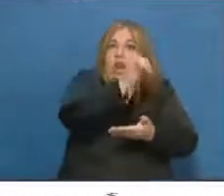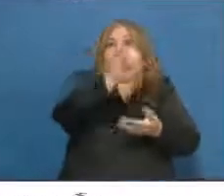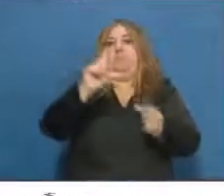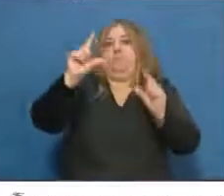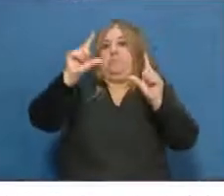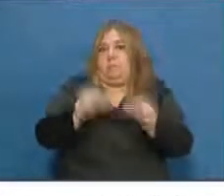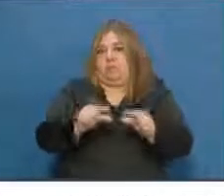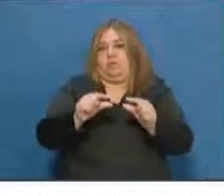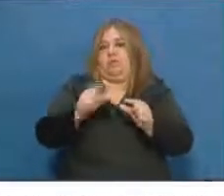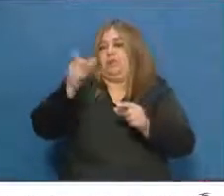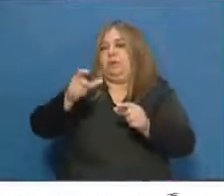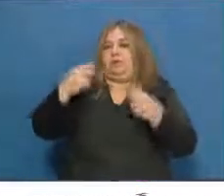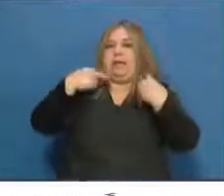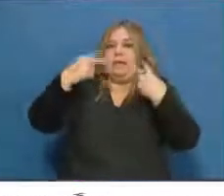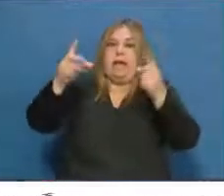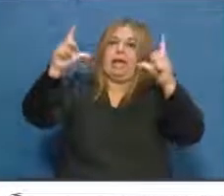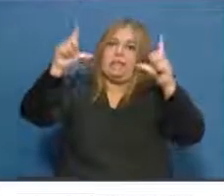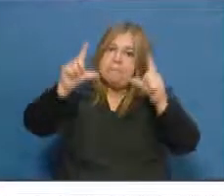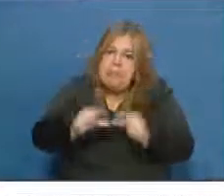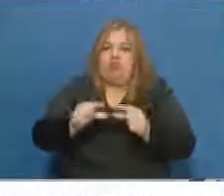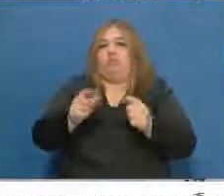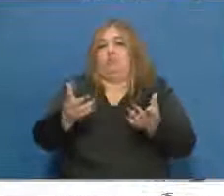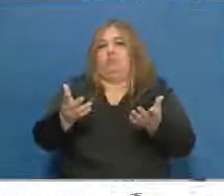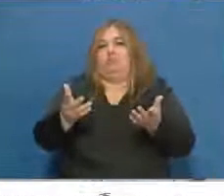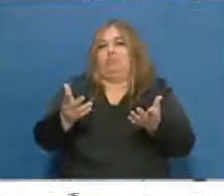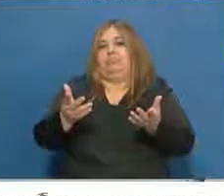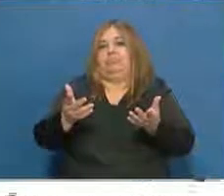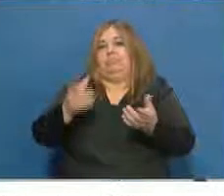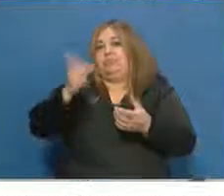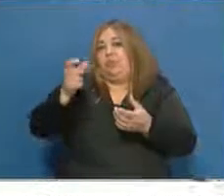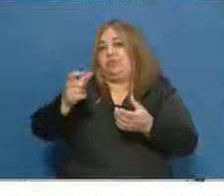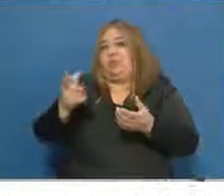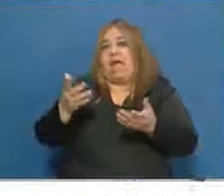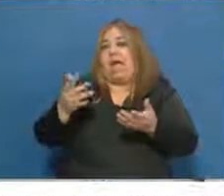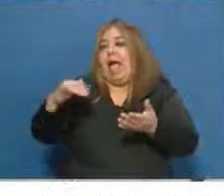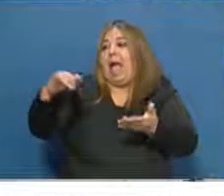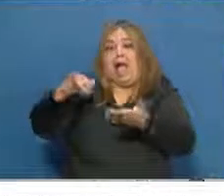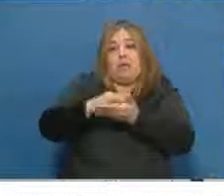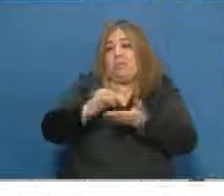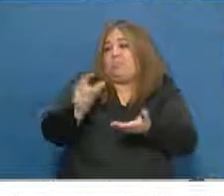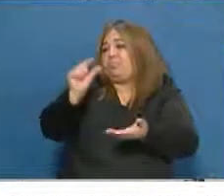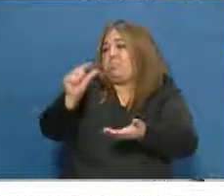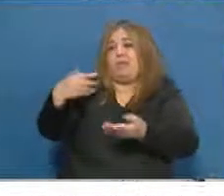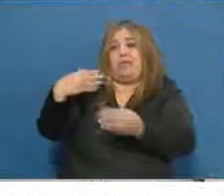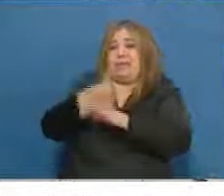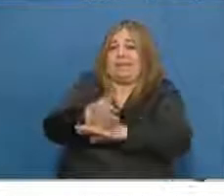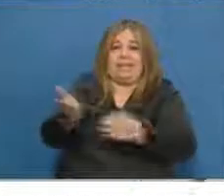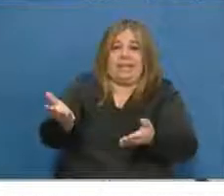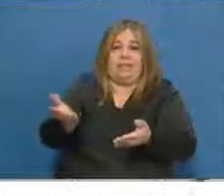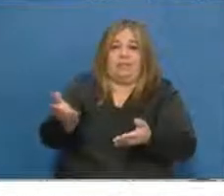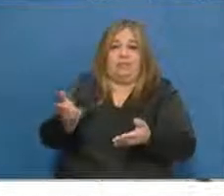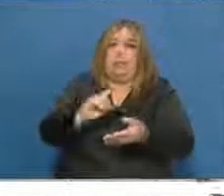la cantidad de pasajeros a bordo de cada avión, se restringe sola la cantidad de gente que va a estar dentro del aeropuerto. No va a hacer falta poner